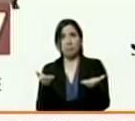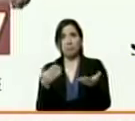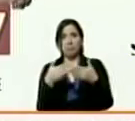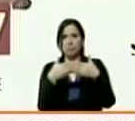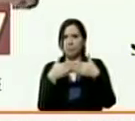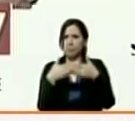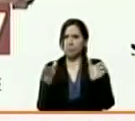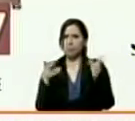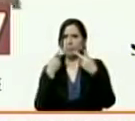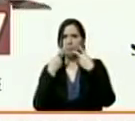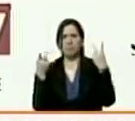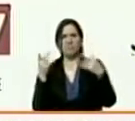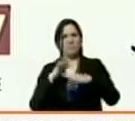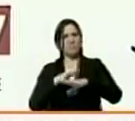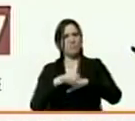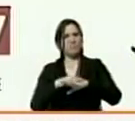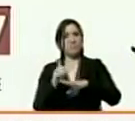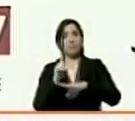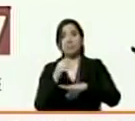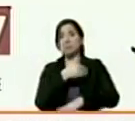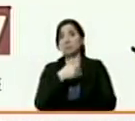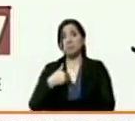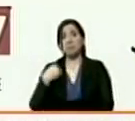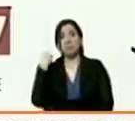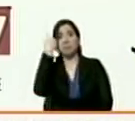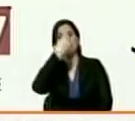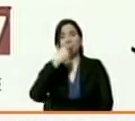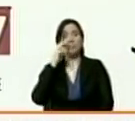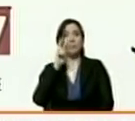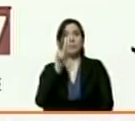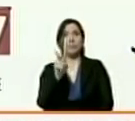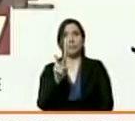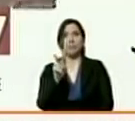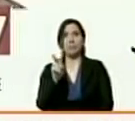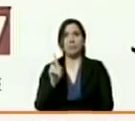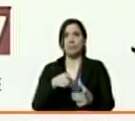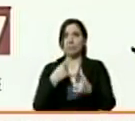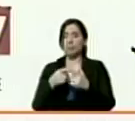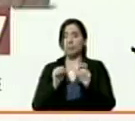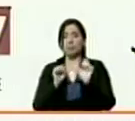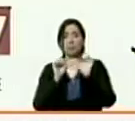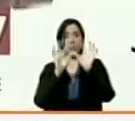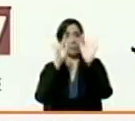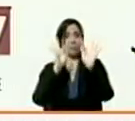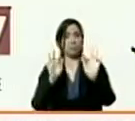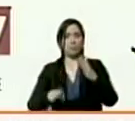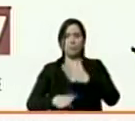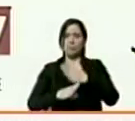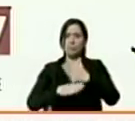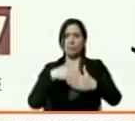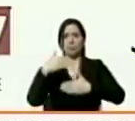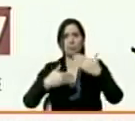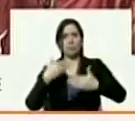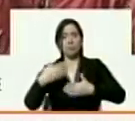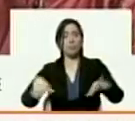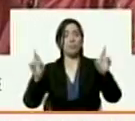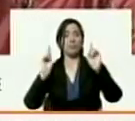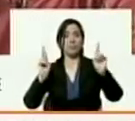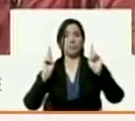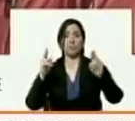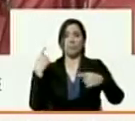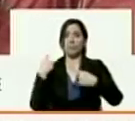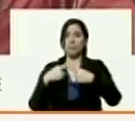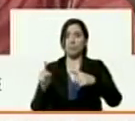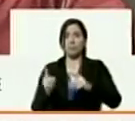abiertamente. ¿Qué ocurre? Que no quisieron dar la cara. De manera que eso sigue marchando y ojalá tenga un final